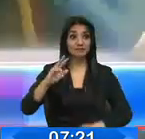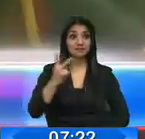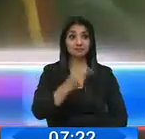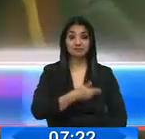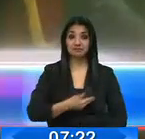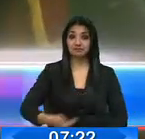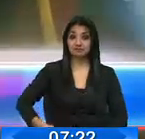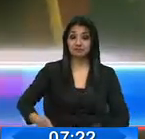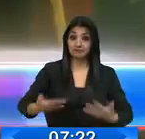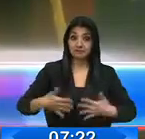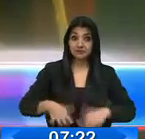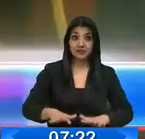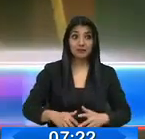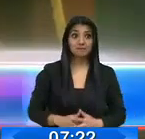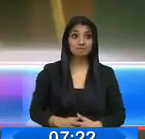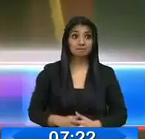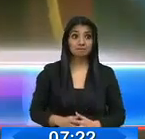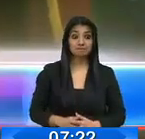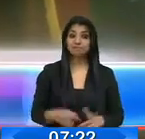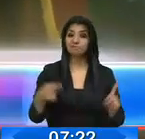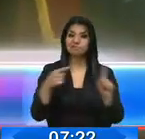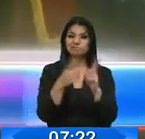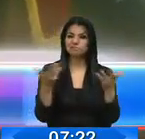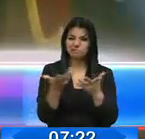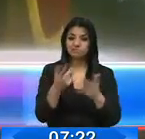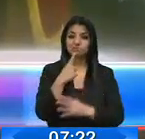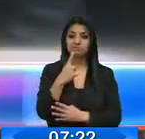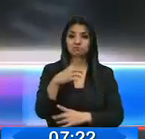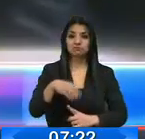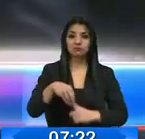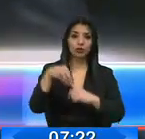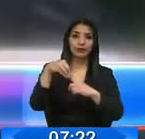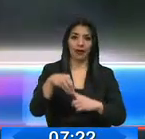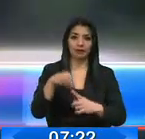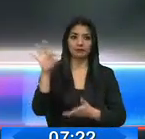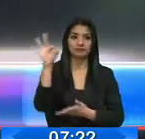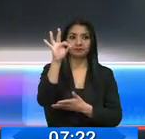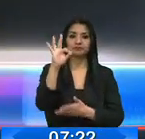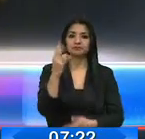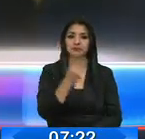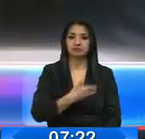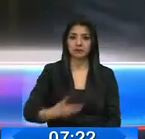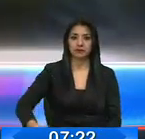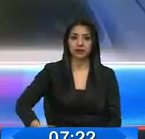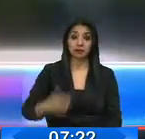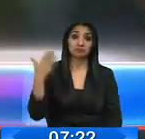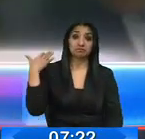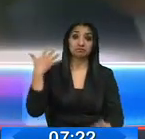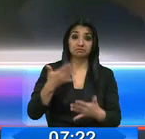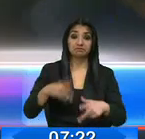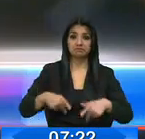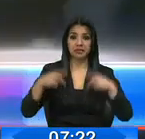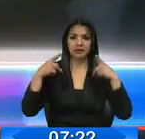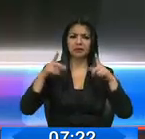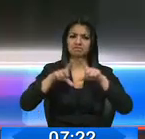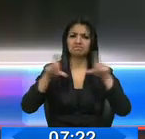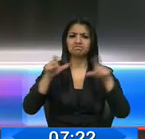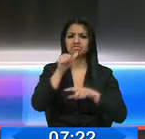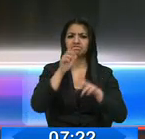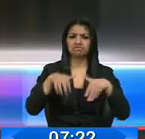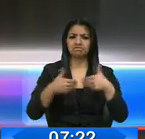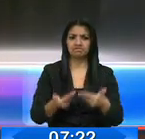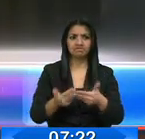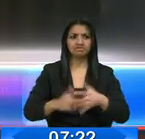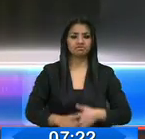Asamblea Nacional, Otto Sonnenhausner habló sobre sus prioridades tras ser electo. Habló de su trayectoria en el sector privado.